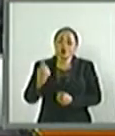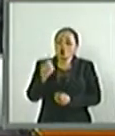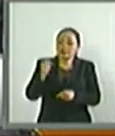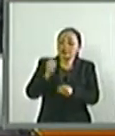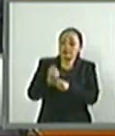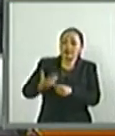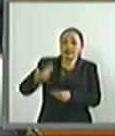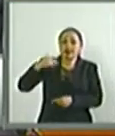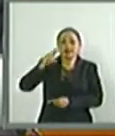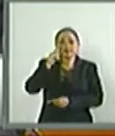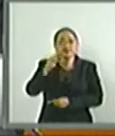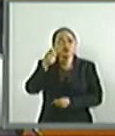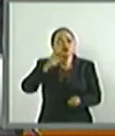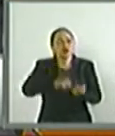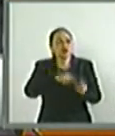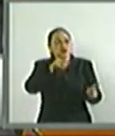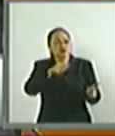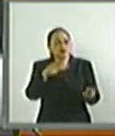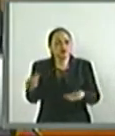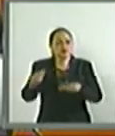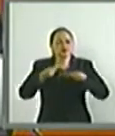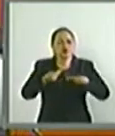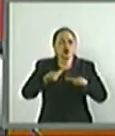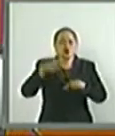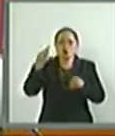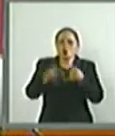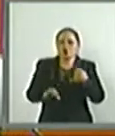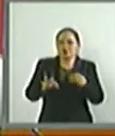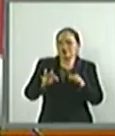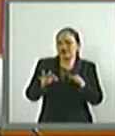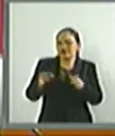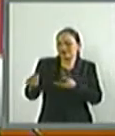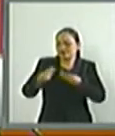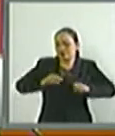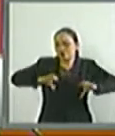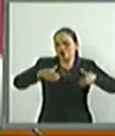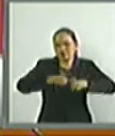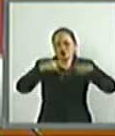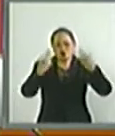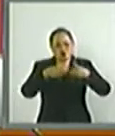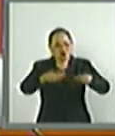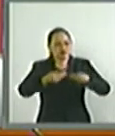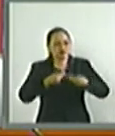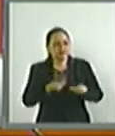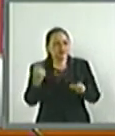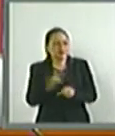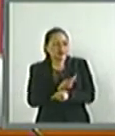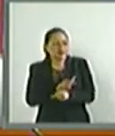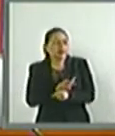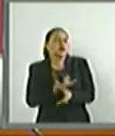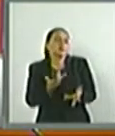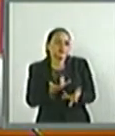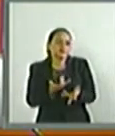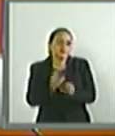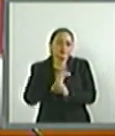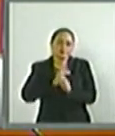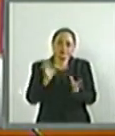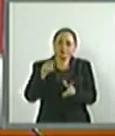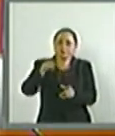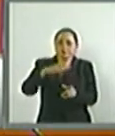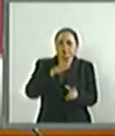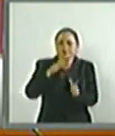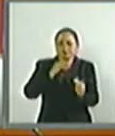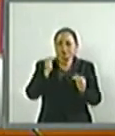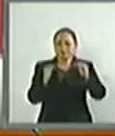pasada también escuchamos aquí en la correspondencia que llegó la última versión aquí al Congreso de la Unión, lo que les pudiera decir es que esta tiene